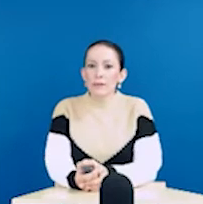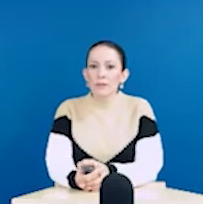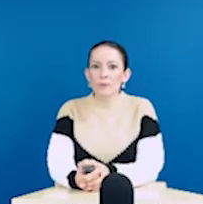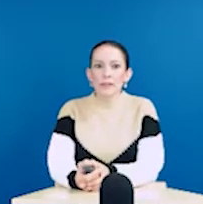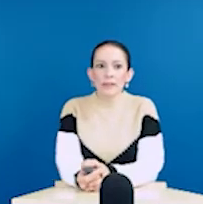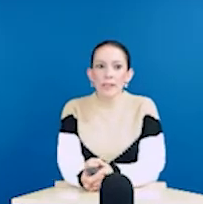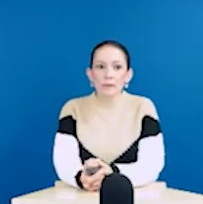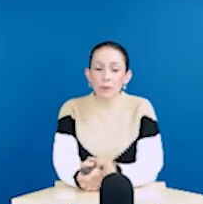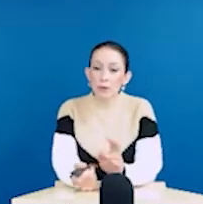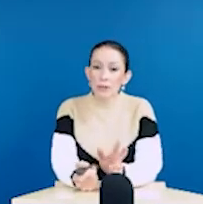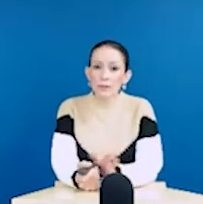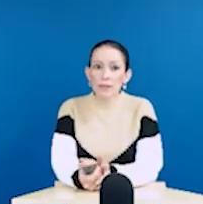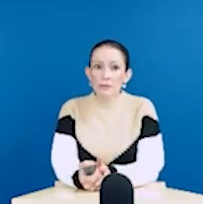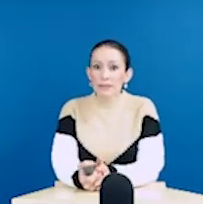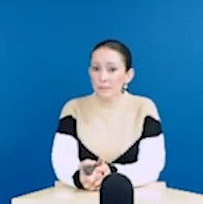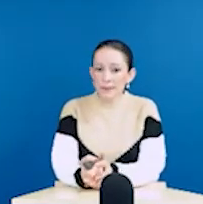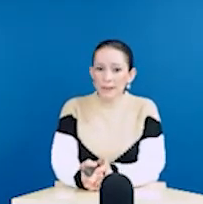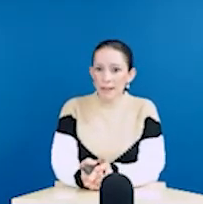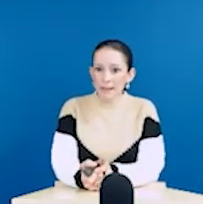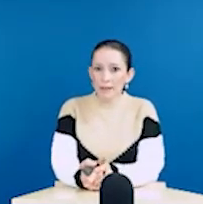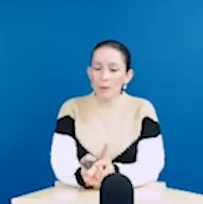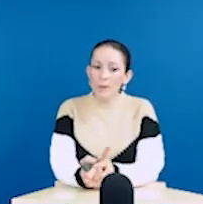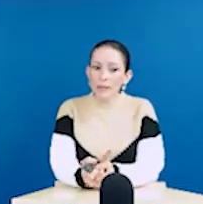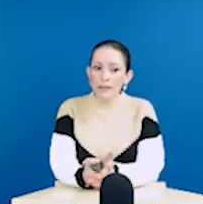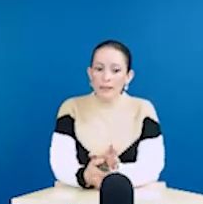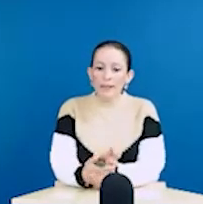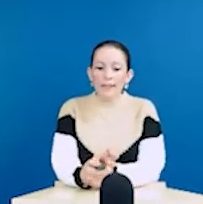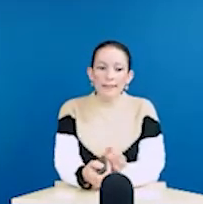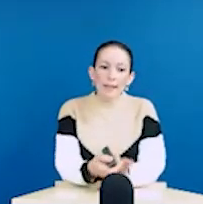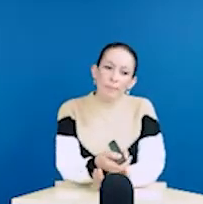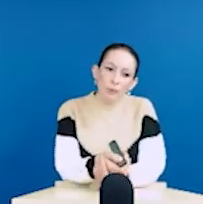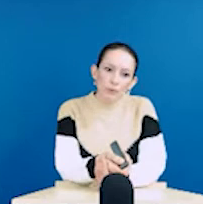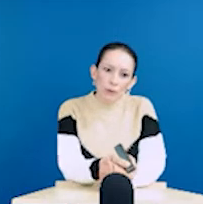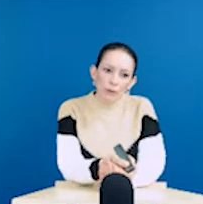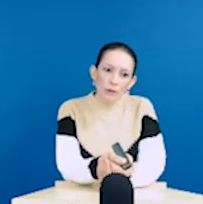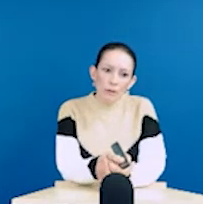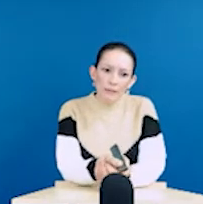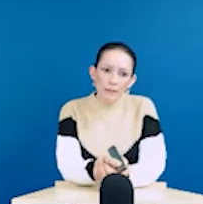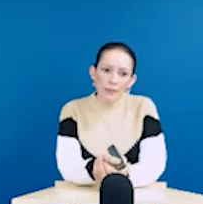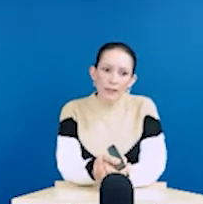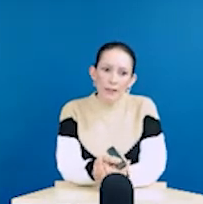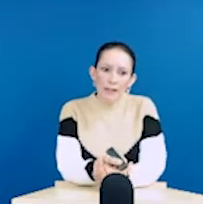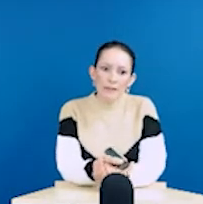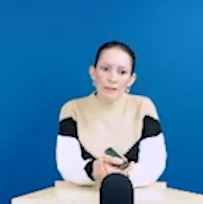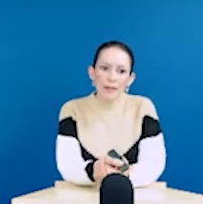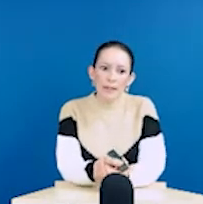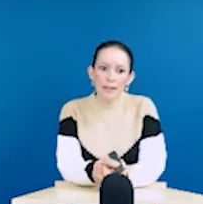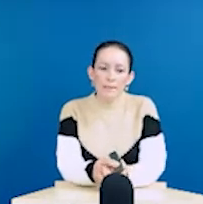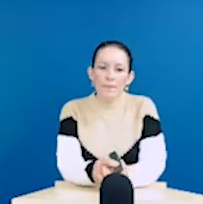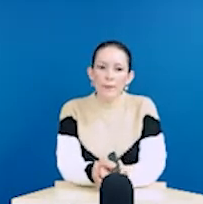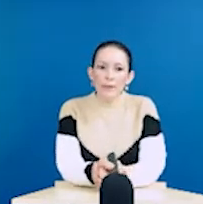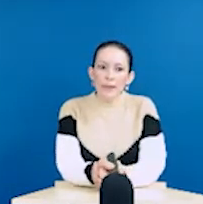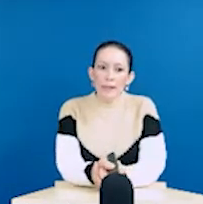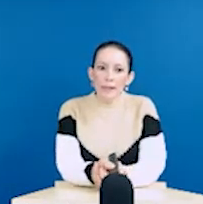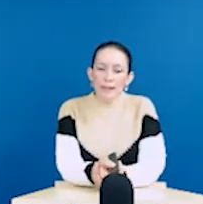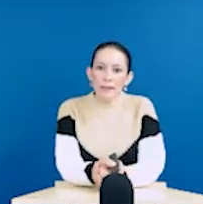una identificación dos identificaciones especiales. Una que es el punto rojo, que significa riesgo de